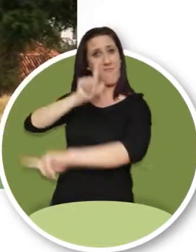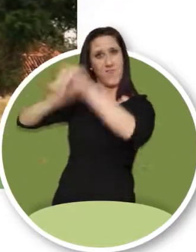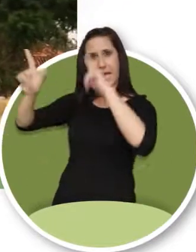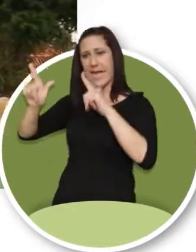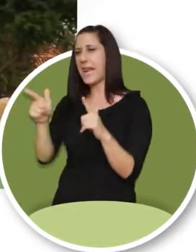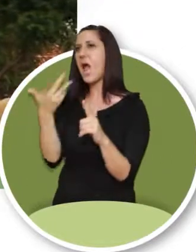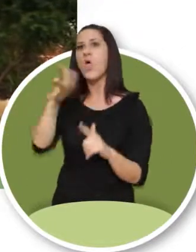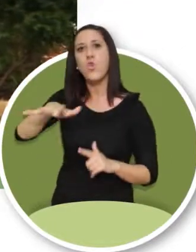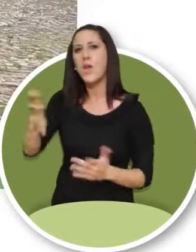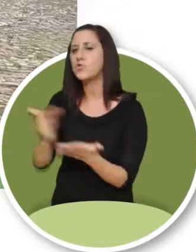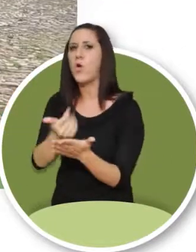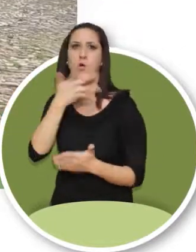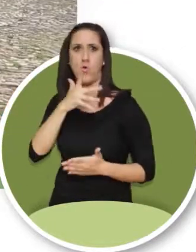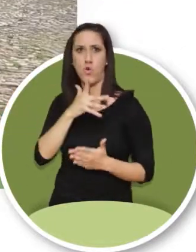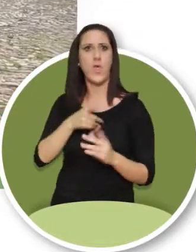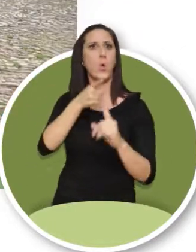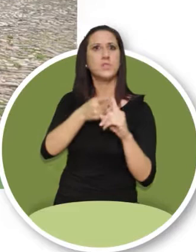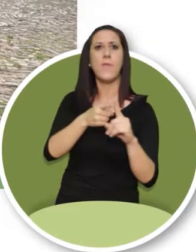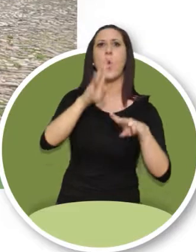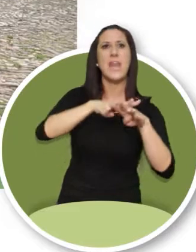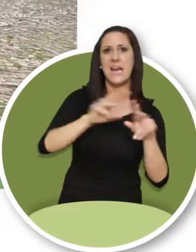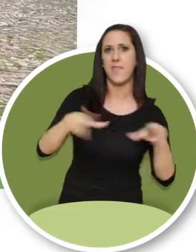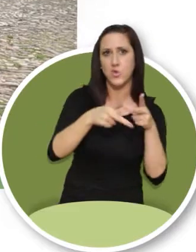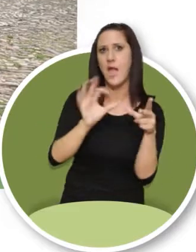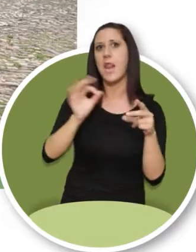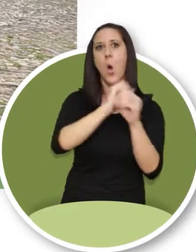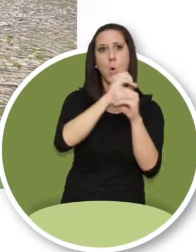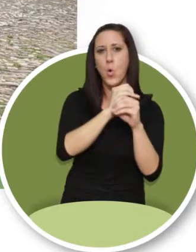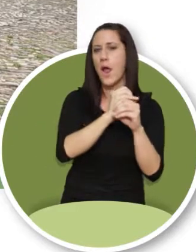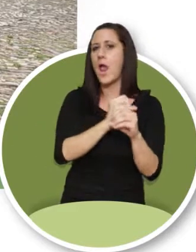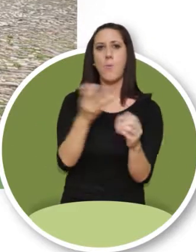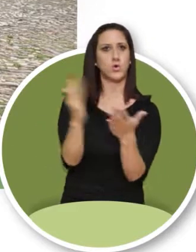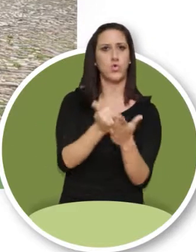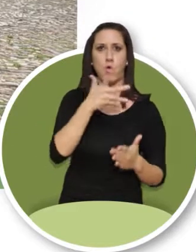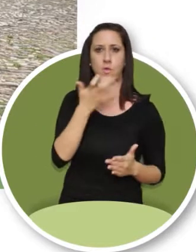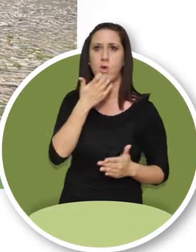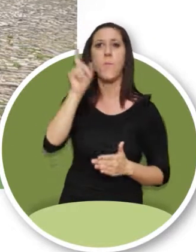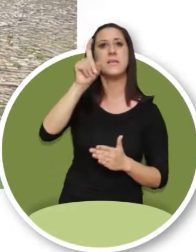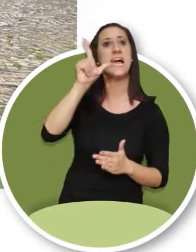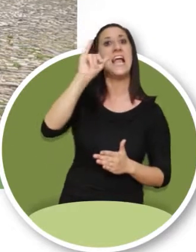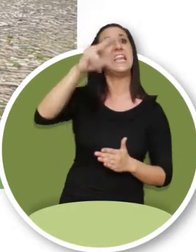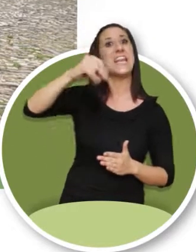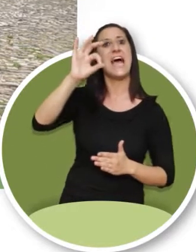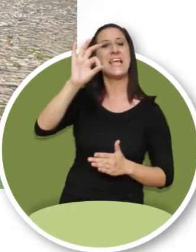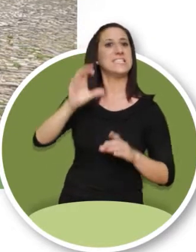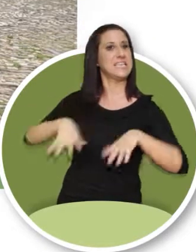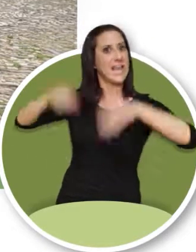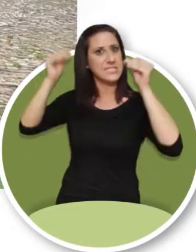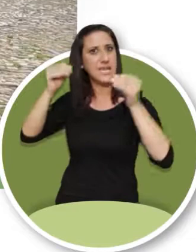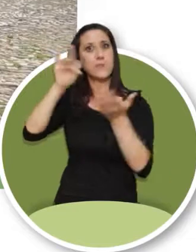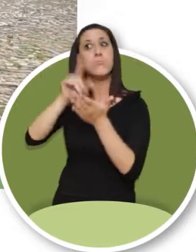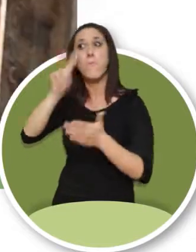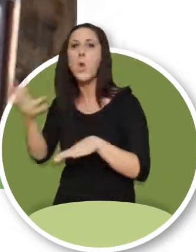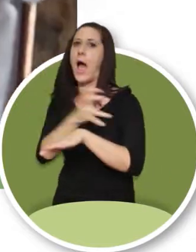través de internet, de las redes sociales, de Google, te sitúa Linares de la Sierra. Pues va a Linares de la Sierra y antes de verlo ya la ha